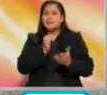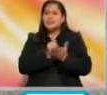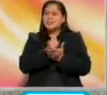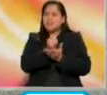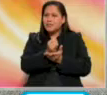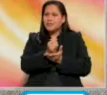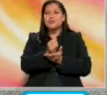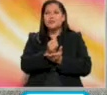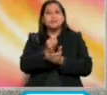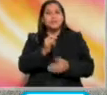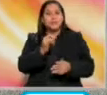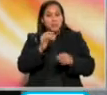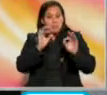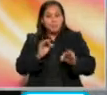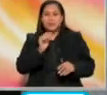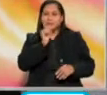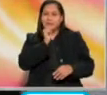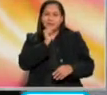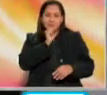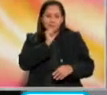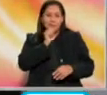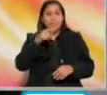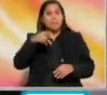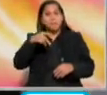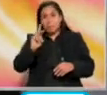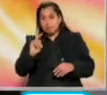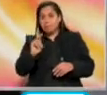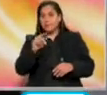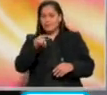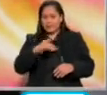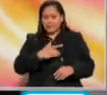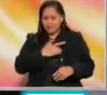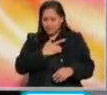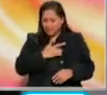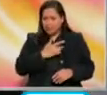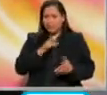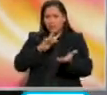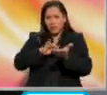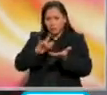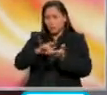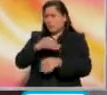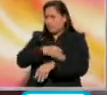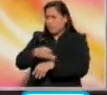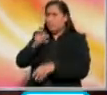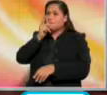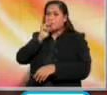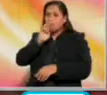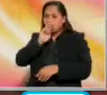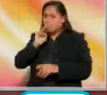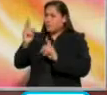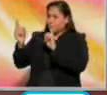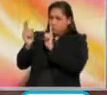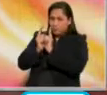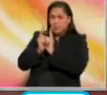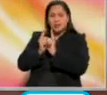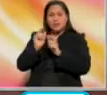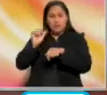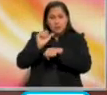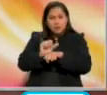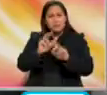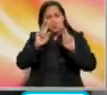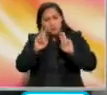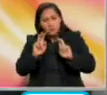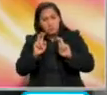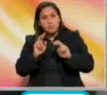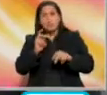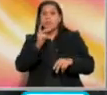decisiones totalmente adecuadas para ti. Sin embargo, si sientes que tienes como el apoyo familiar, si mamá, si papá te han hablado de este tema,